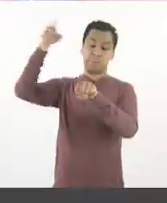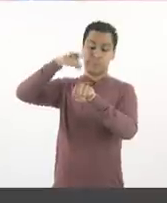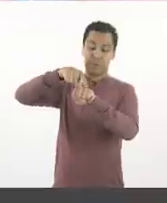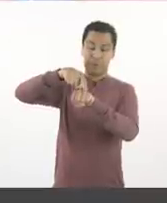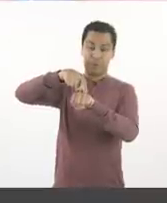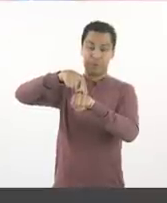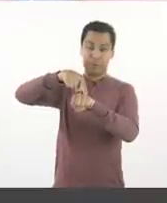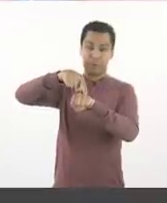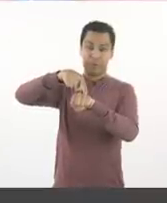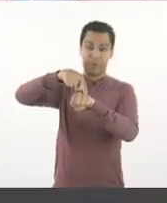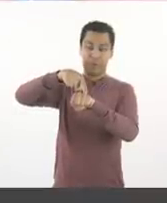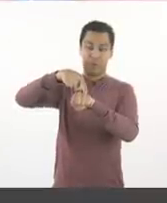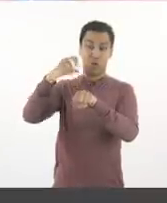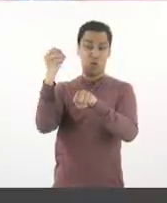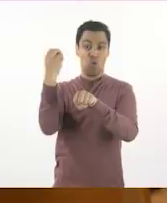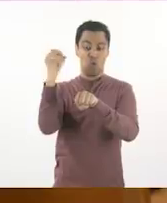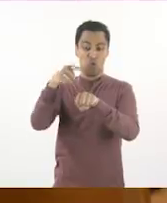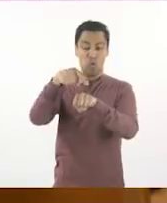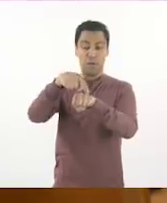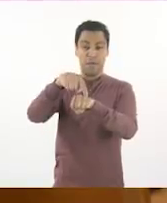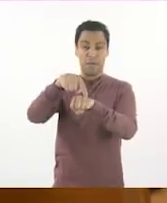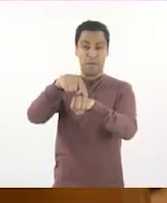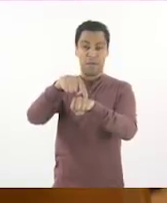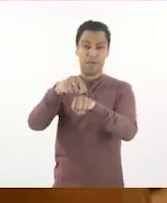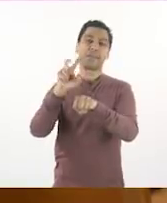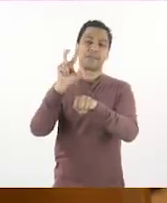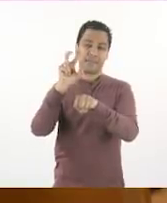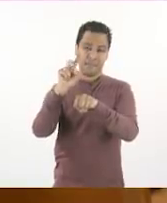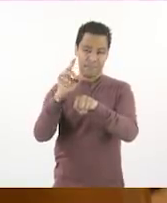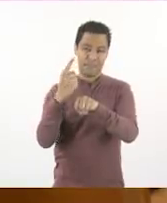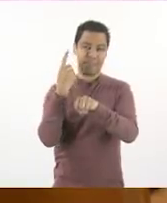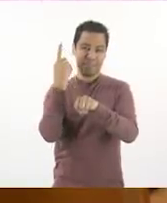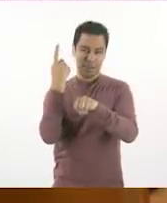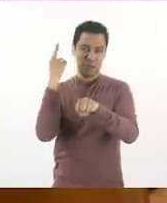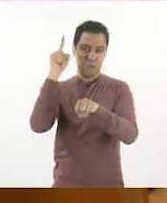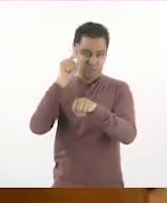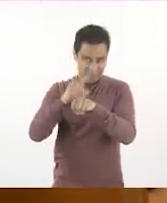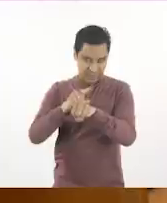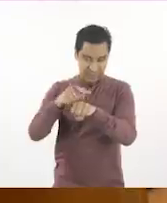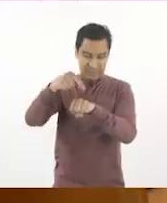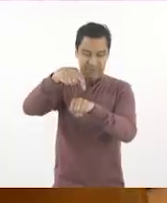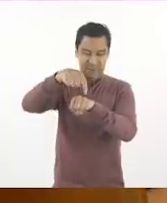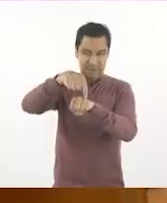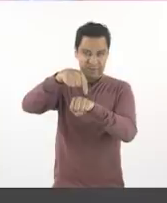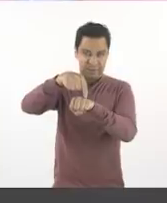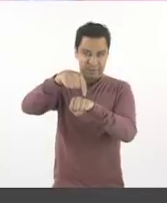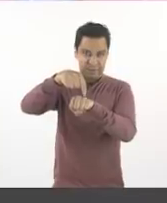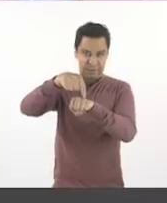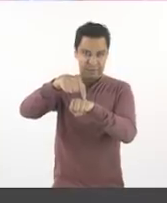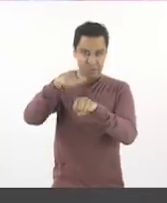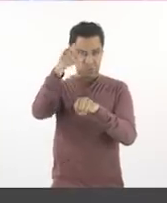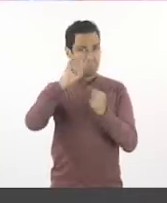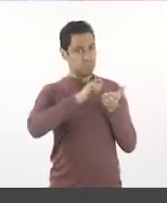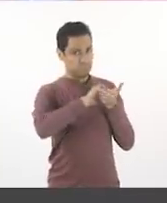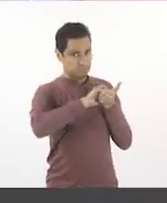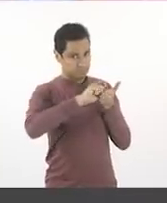Septiembre, octubre. Octubre. Tiene 31 días. Muy bien, 31.